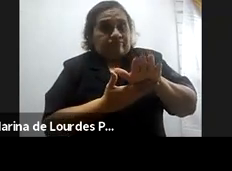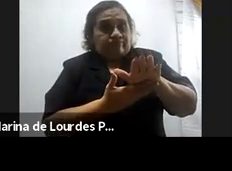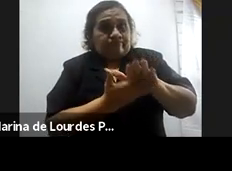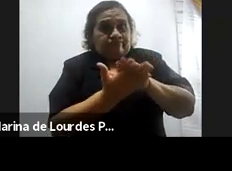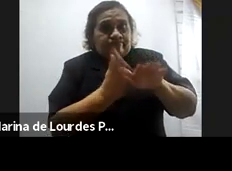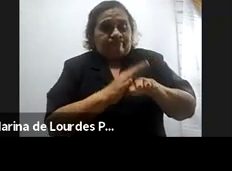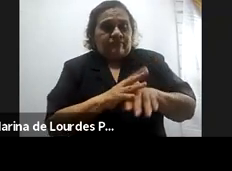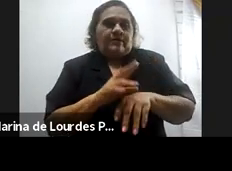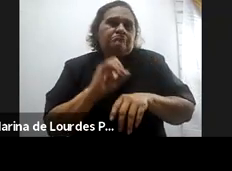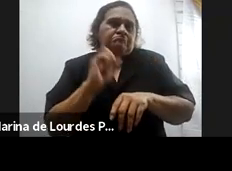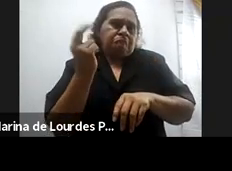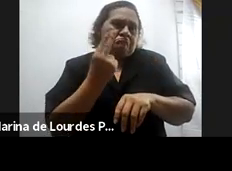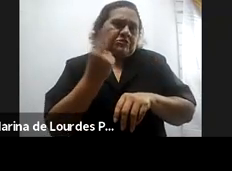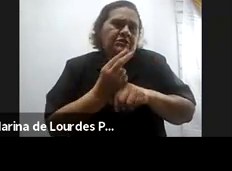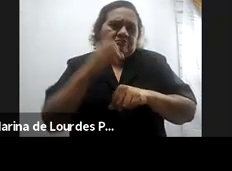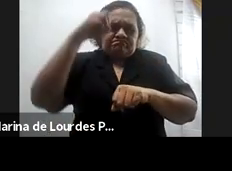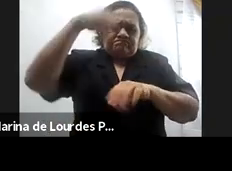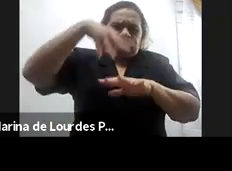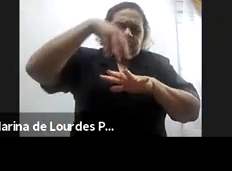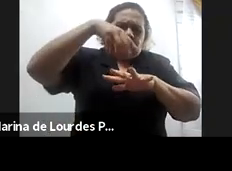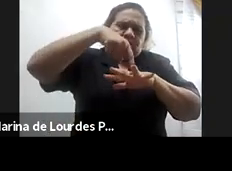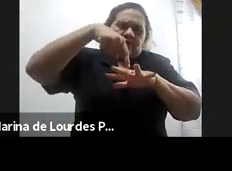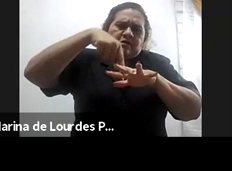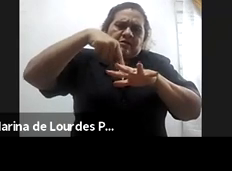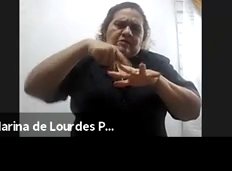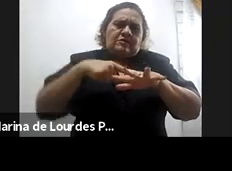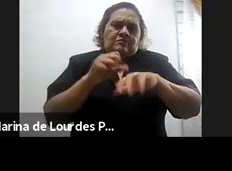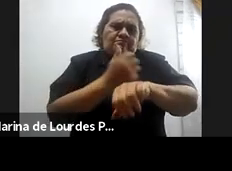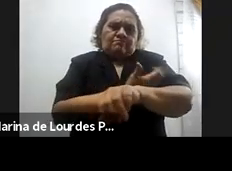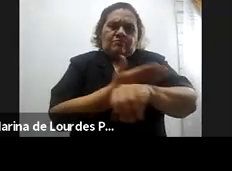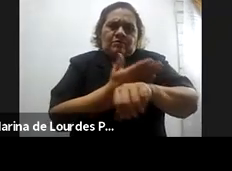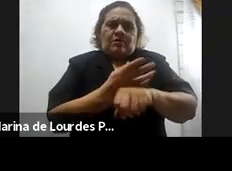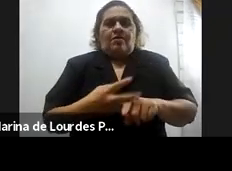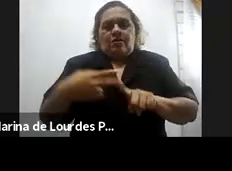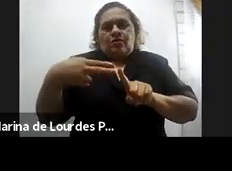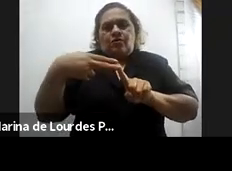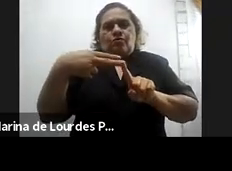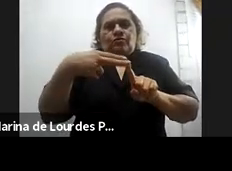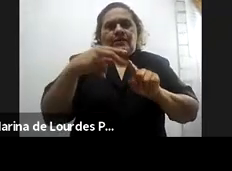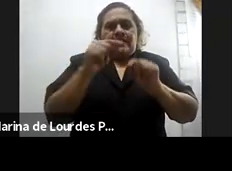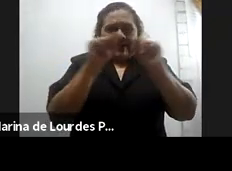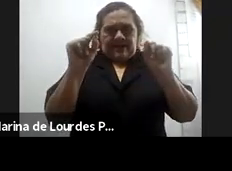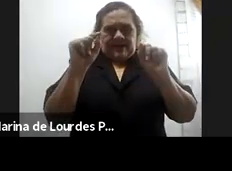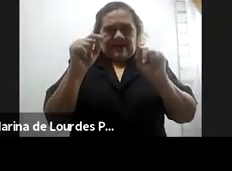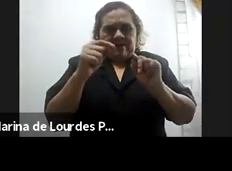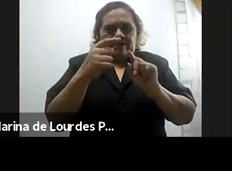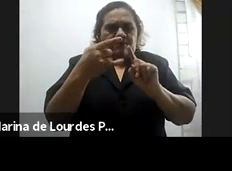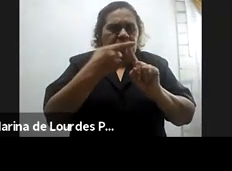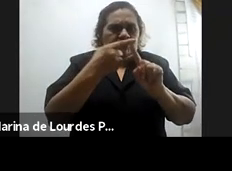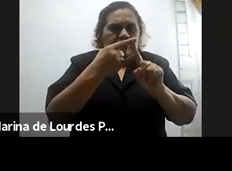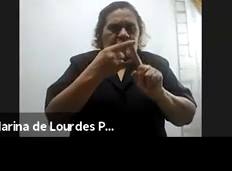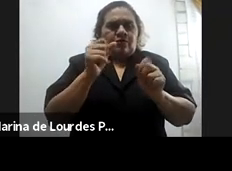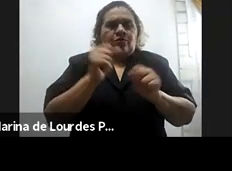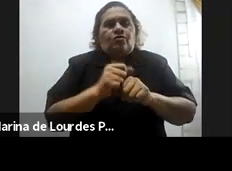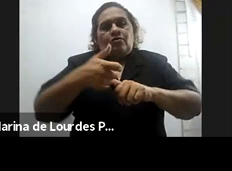entre los deditos para quitar el exceso de humedad y cortar y limar las uñas en línea recta con el corta uñas y la lima